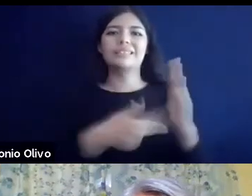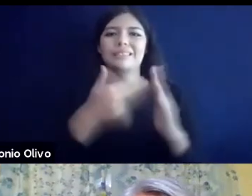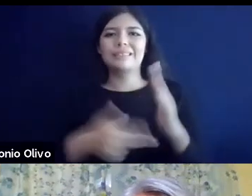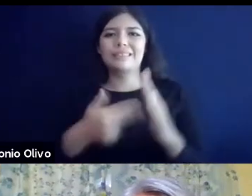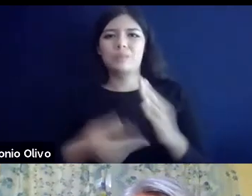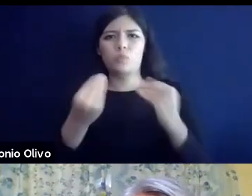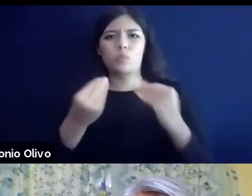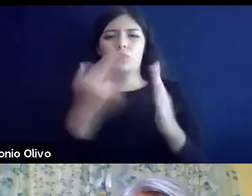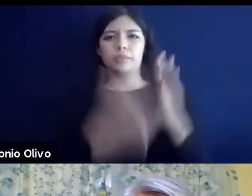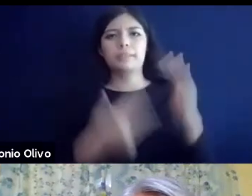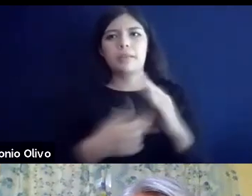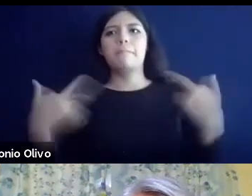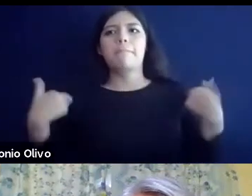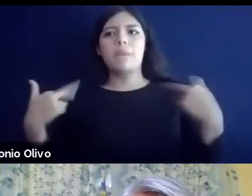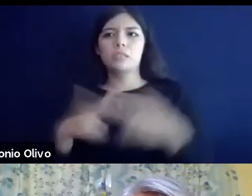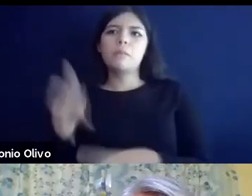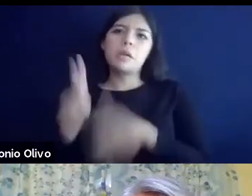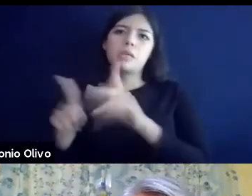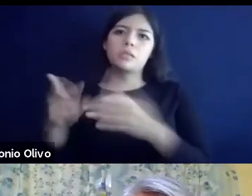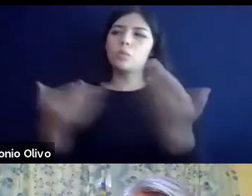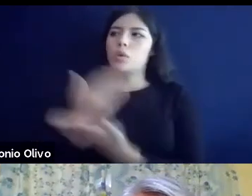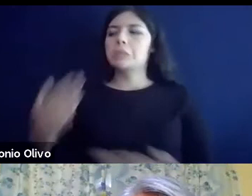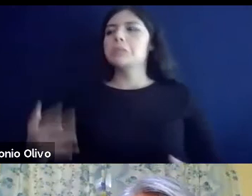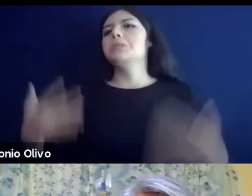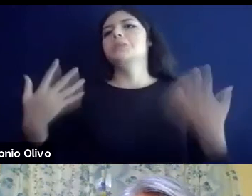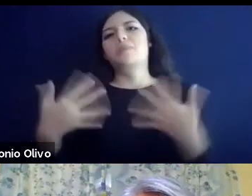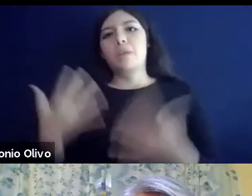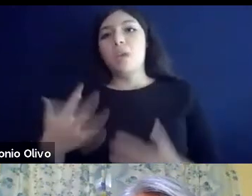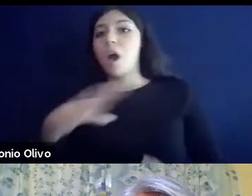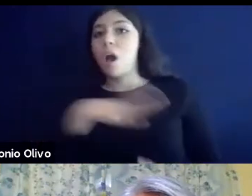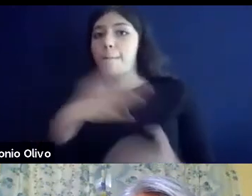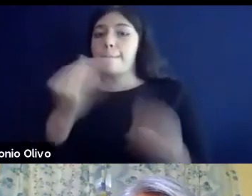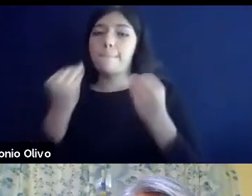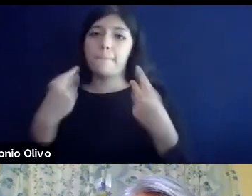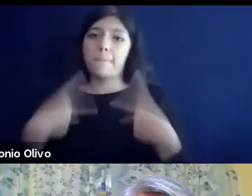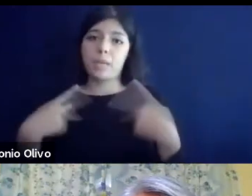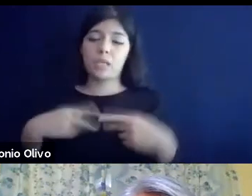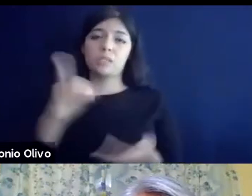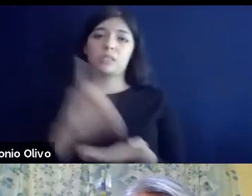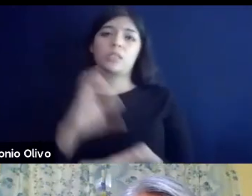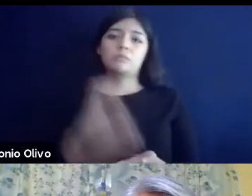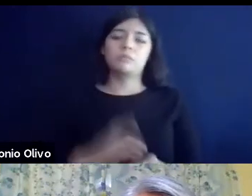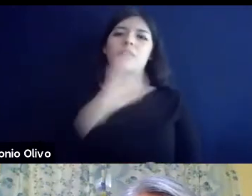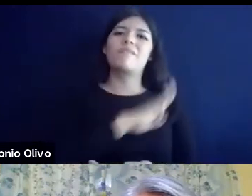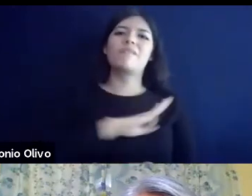nos decían lo felices que llegan a ser los chicos cuando desde sus casas les llevan